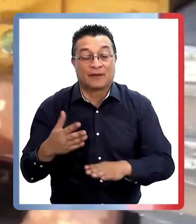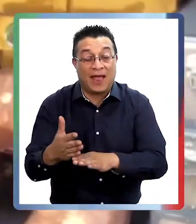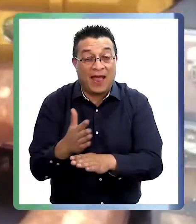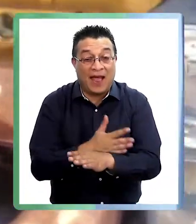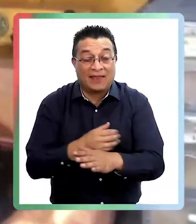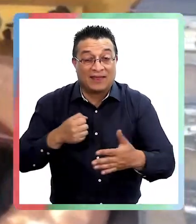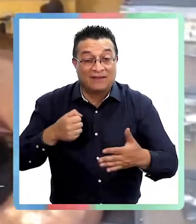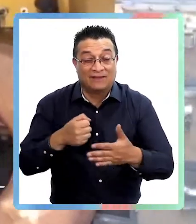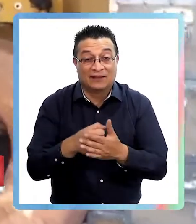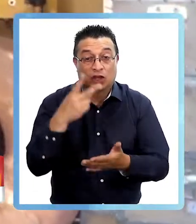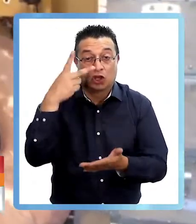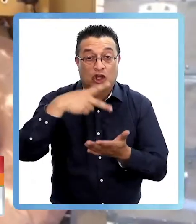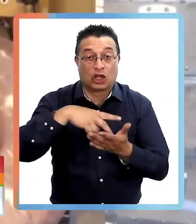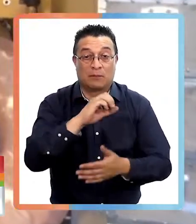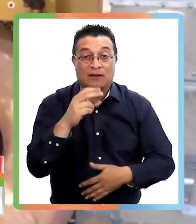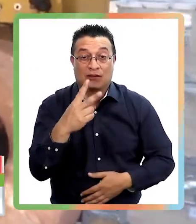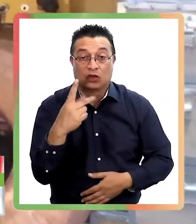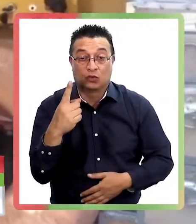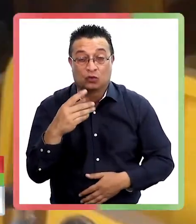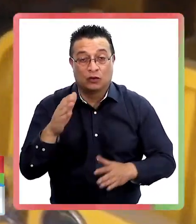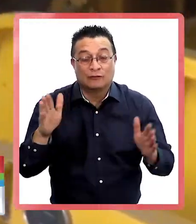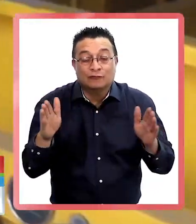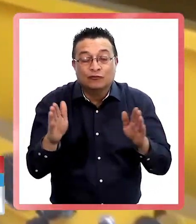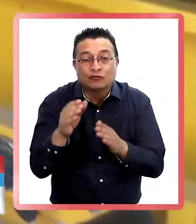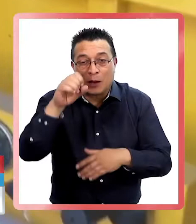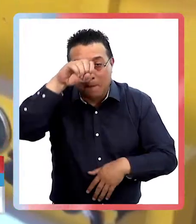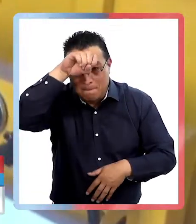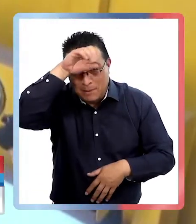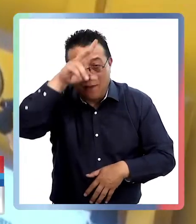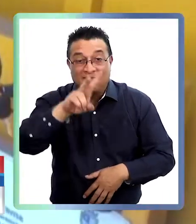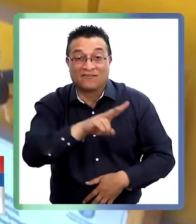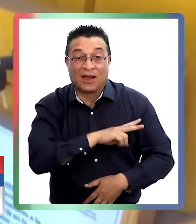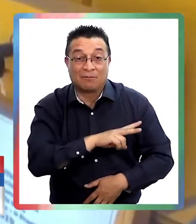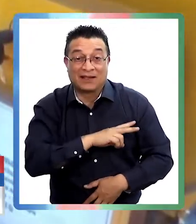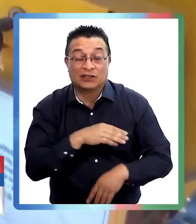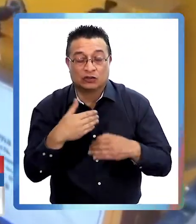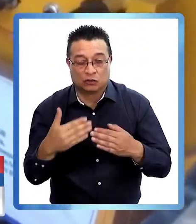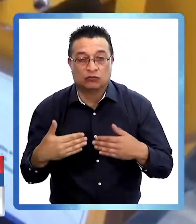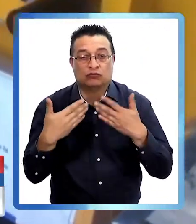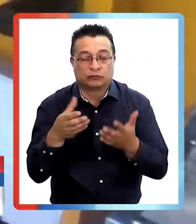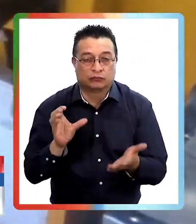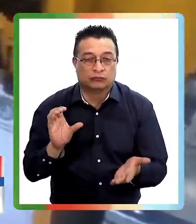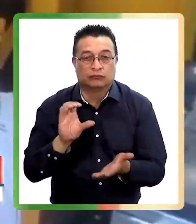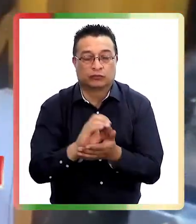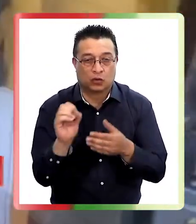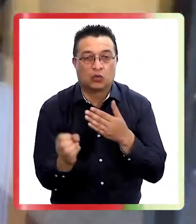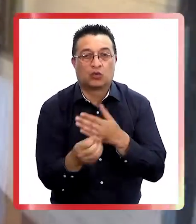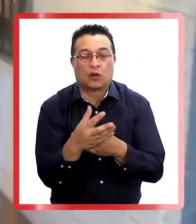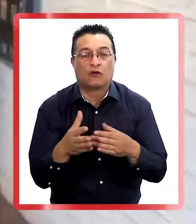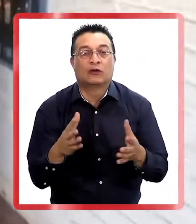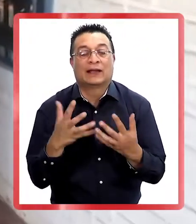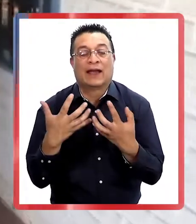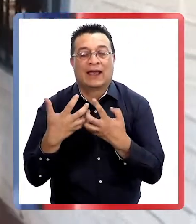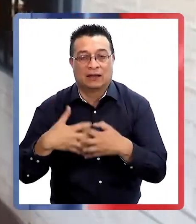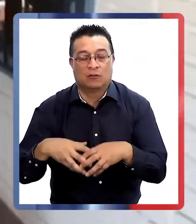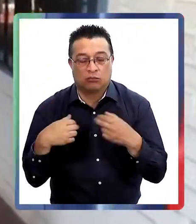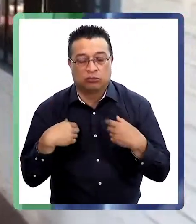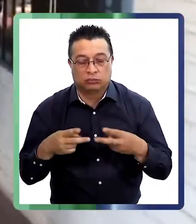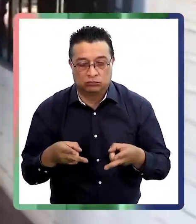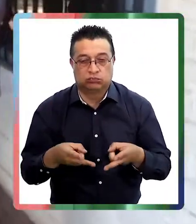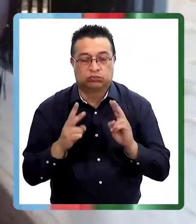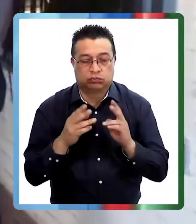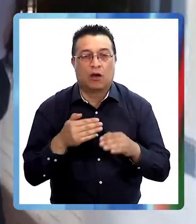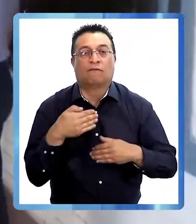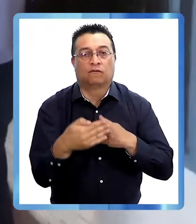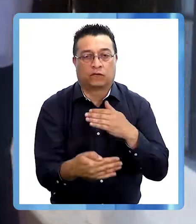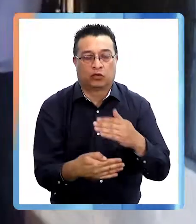de que terminara el año 2021, pequeños mineros de la región de Valparaíso recibieron recursos para adquirir nuevos equipos que les permitan poder mantener